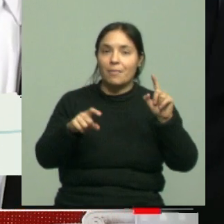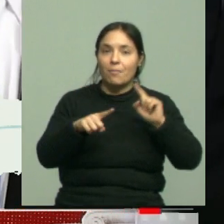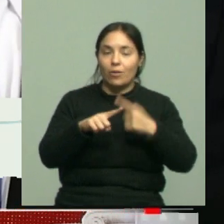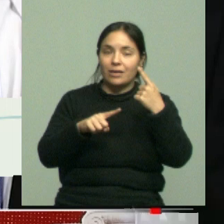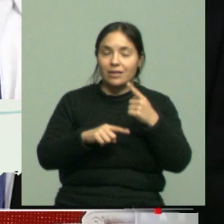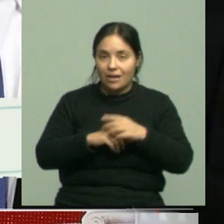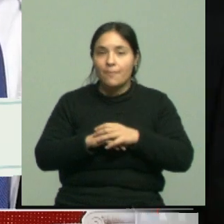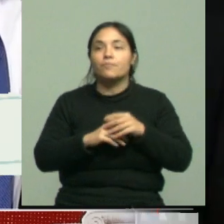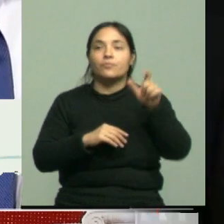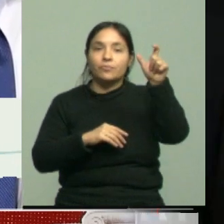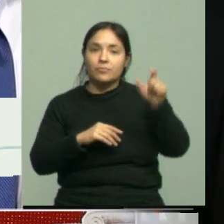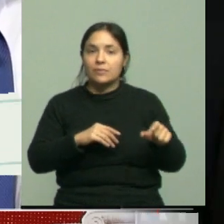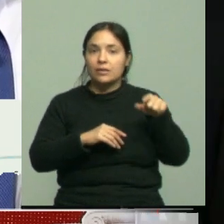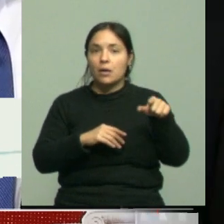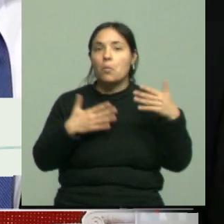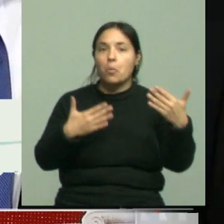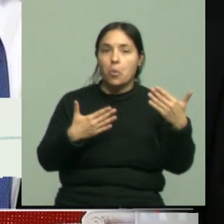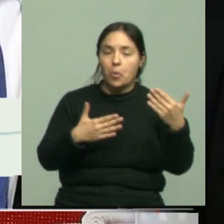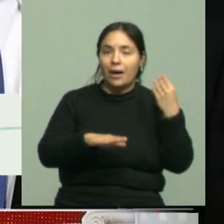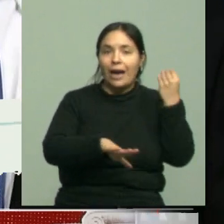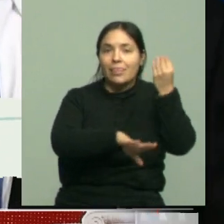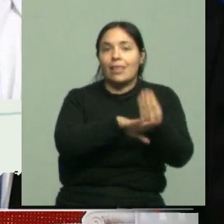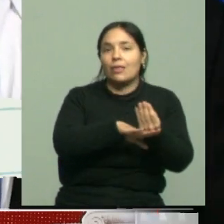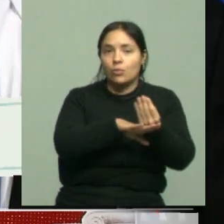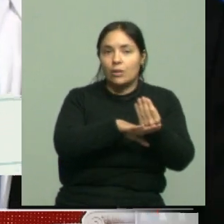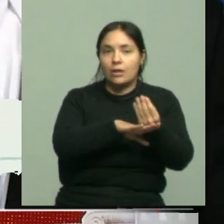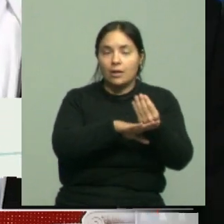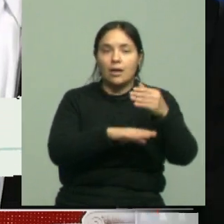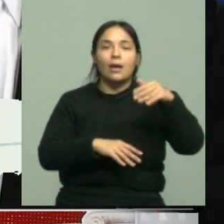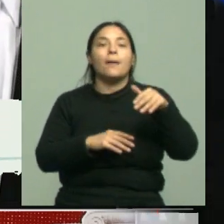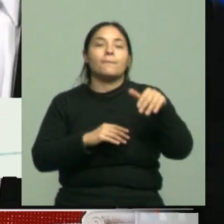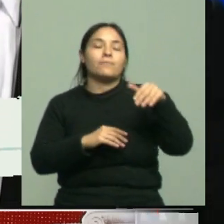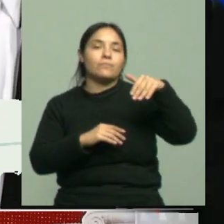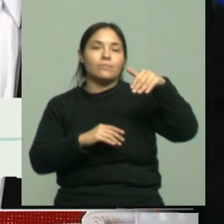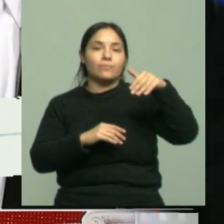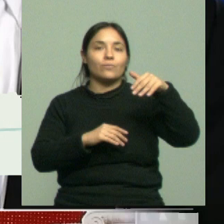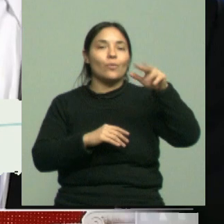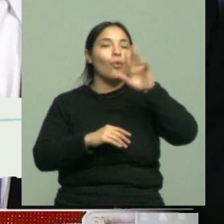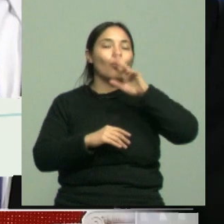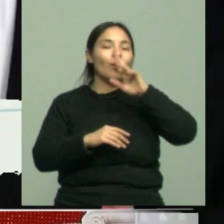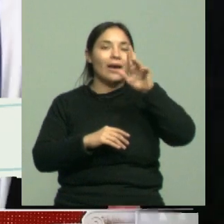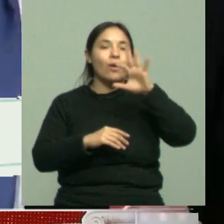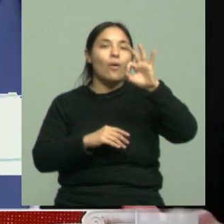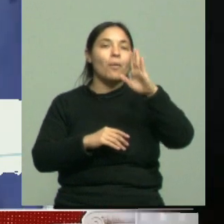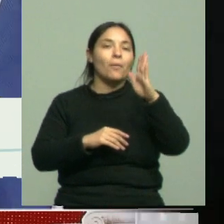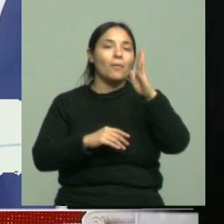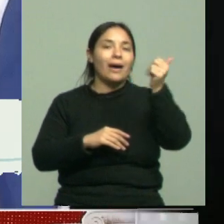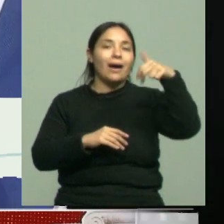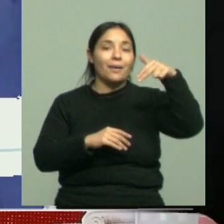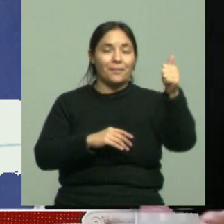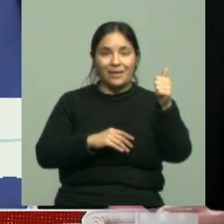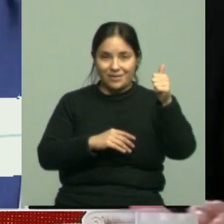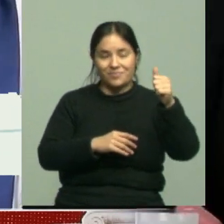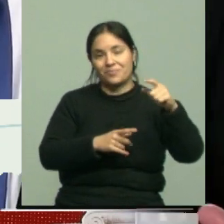del año. Podría ser la potencial candidatura de Michelle Obama. Muy poco probable, entiendo yo, no digo imposible,